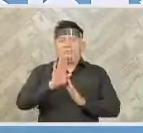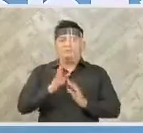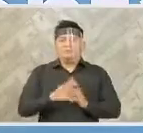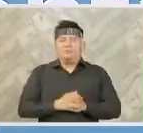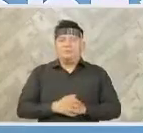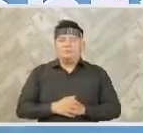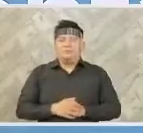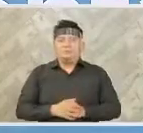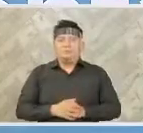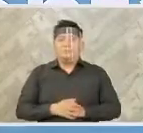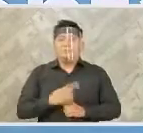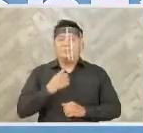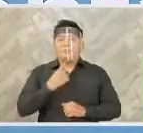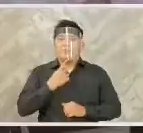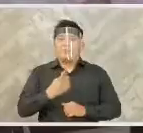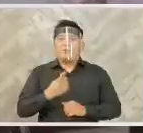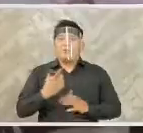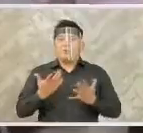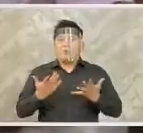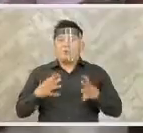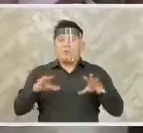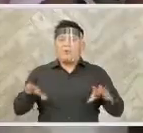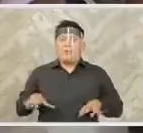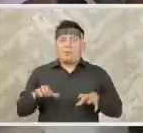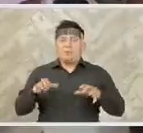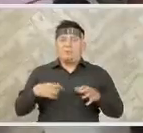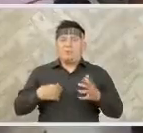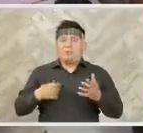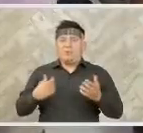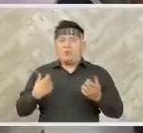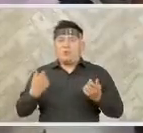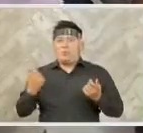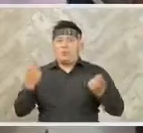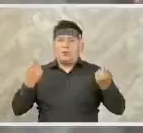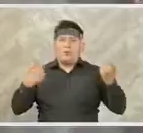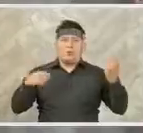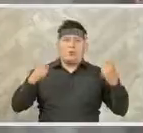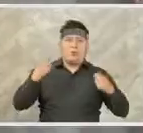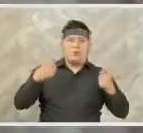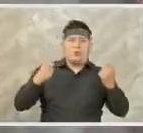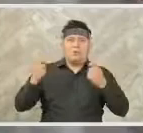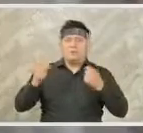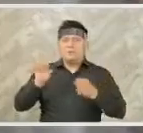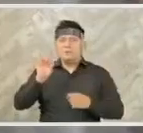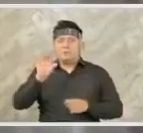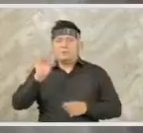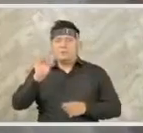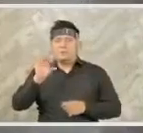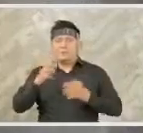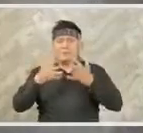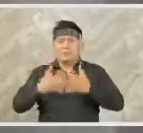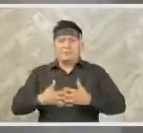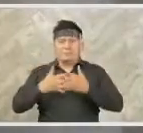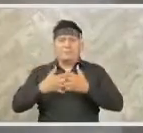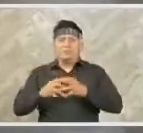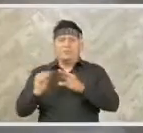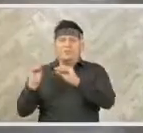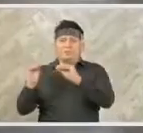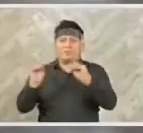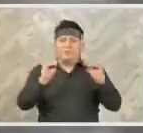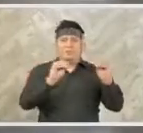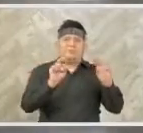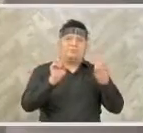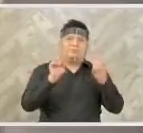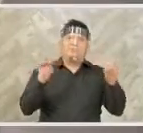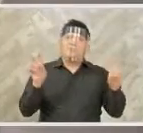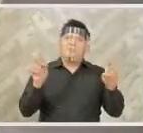otro lado, implementamos el taller de arquitectura comercial con 15 empresas de nuestra ciudad en el que se capacitaron en